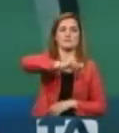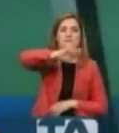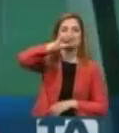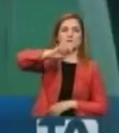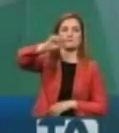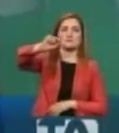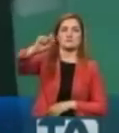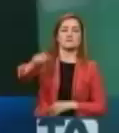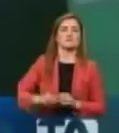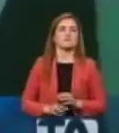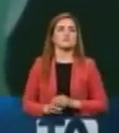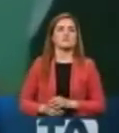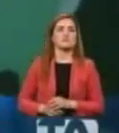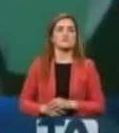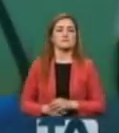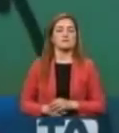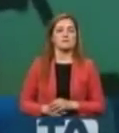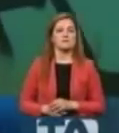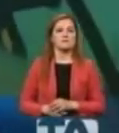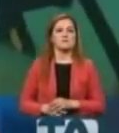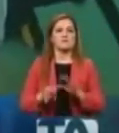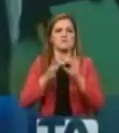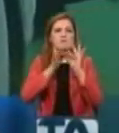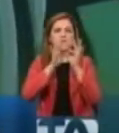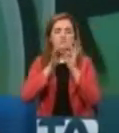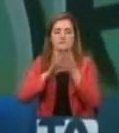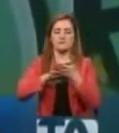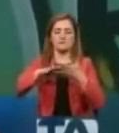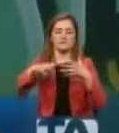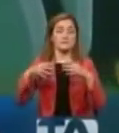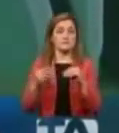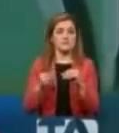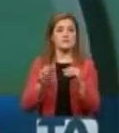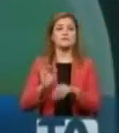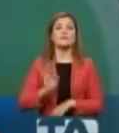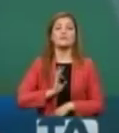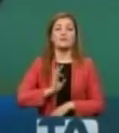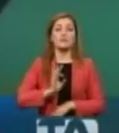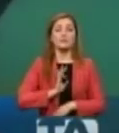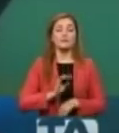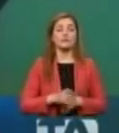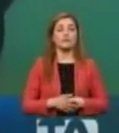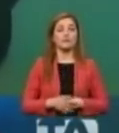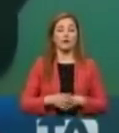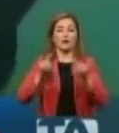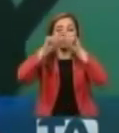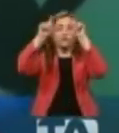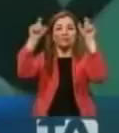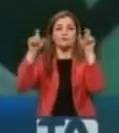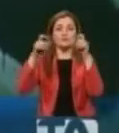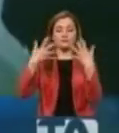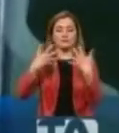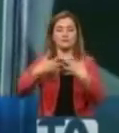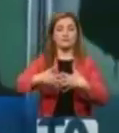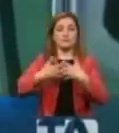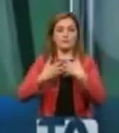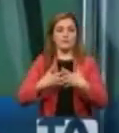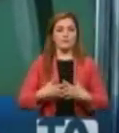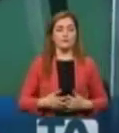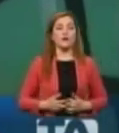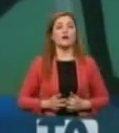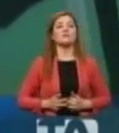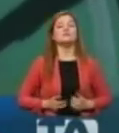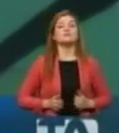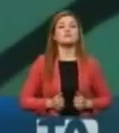vandálico, que lo vamos a reparar, por supuesto. Estamos ya hablando ya con los técnicos de la empresa fabricante, CAF,